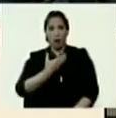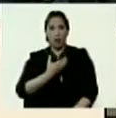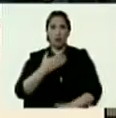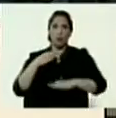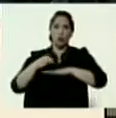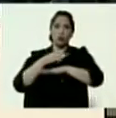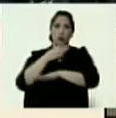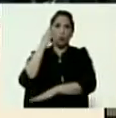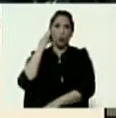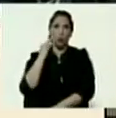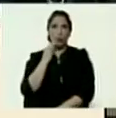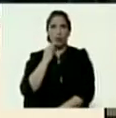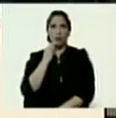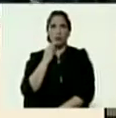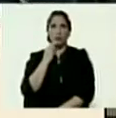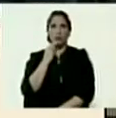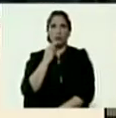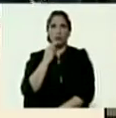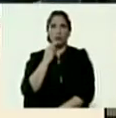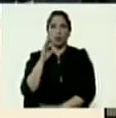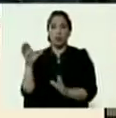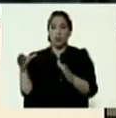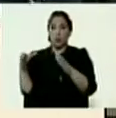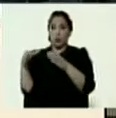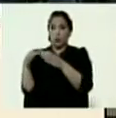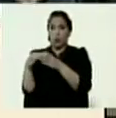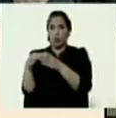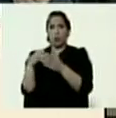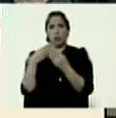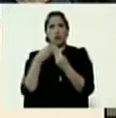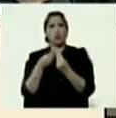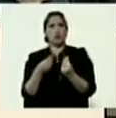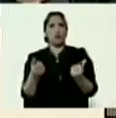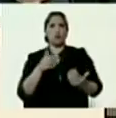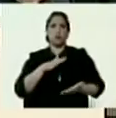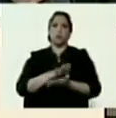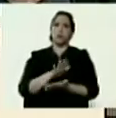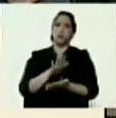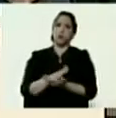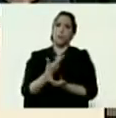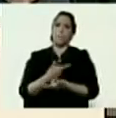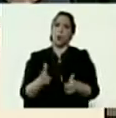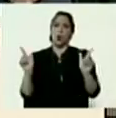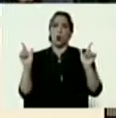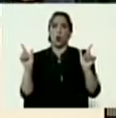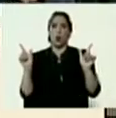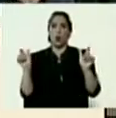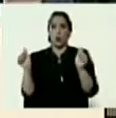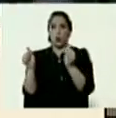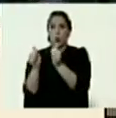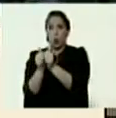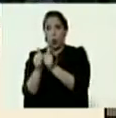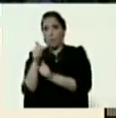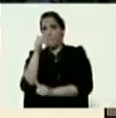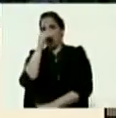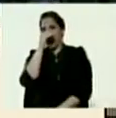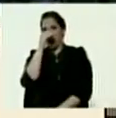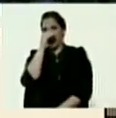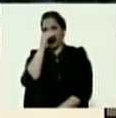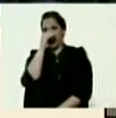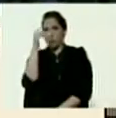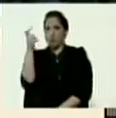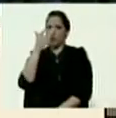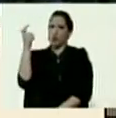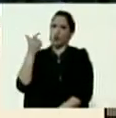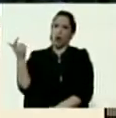municipio bolivariano que está reunido tranquila y libremente con un paramilitar o un narcotraficante buscado en el